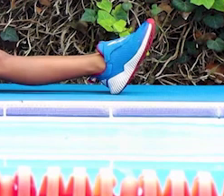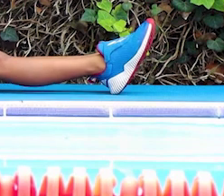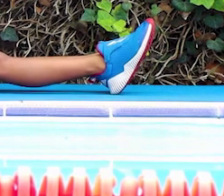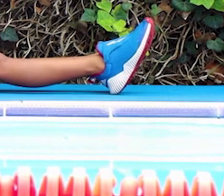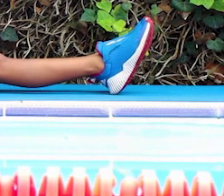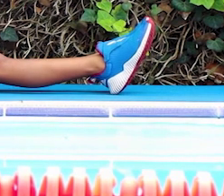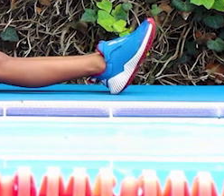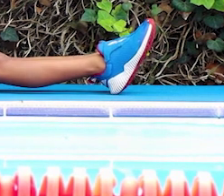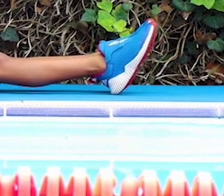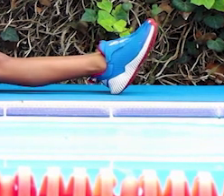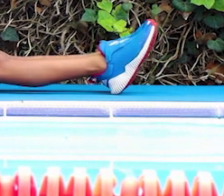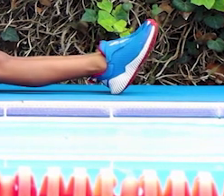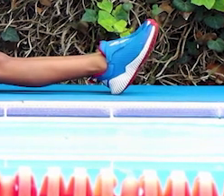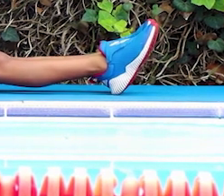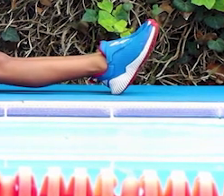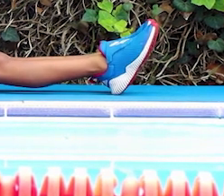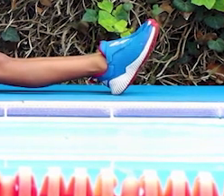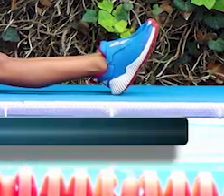profundo.